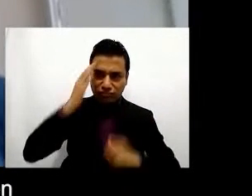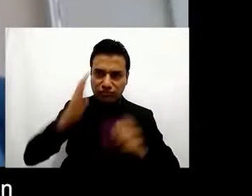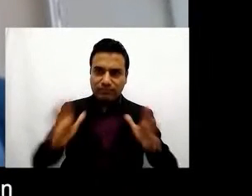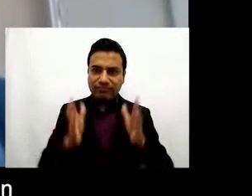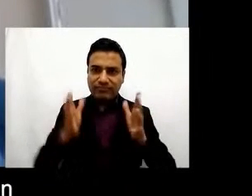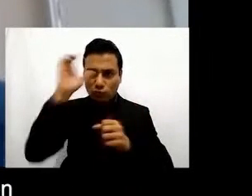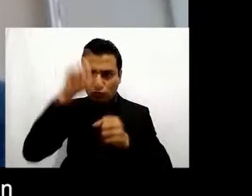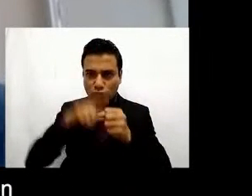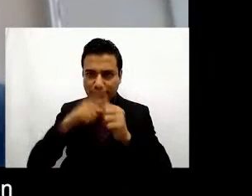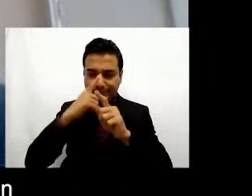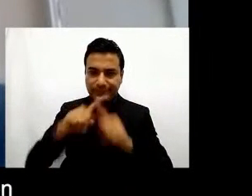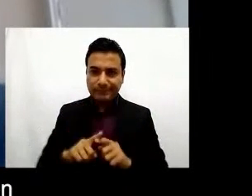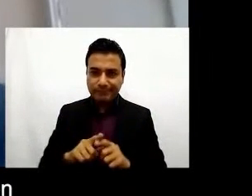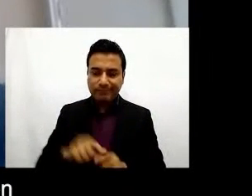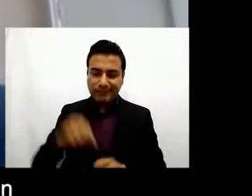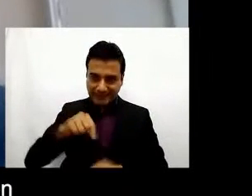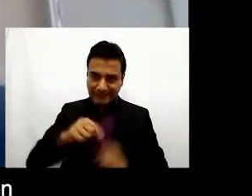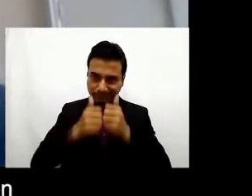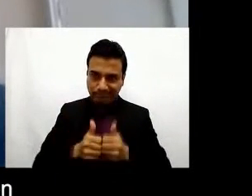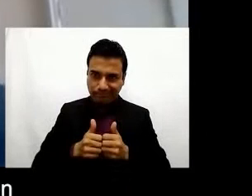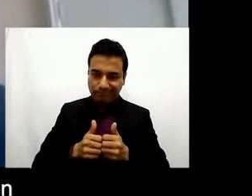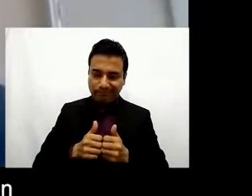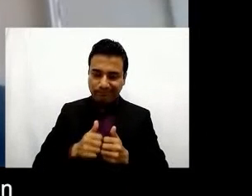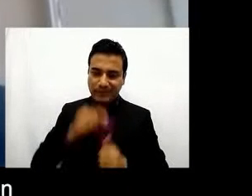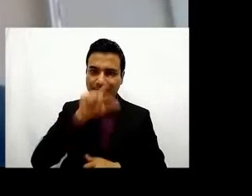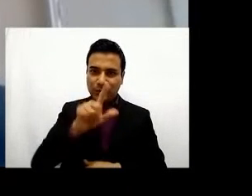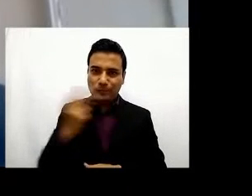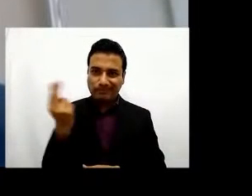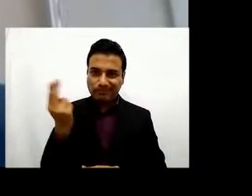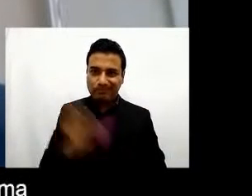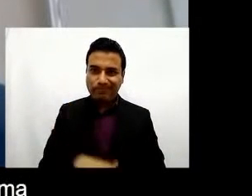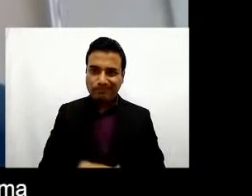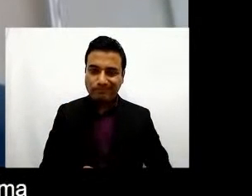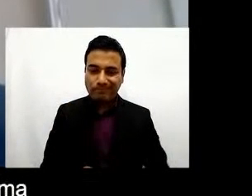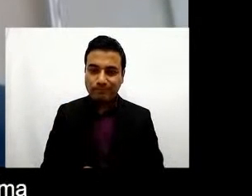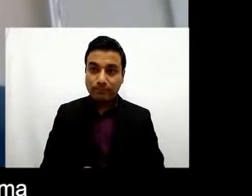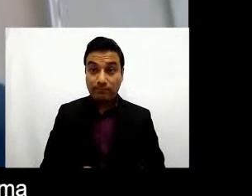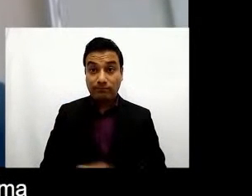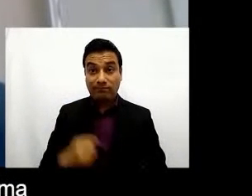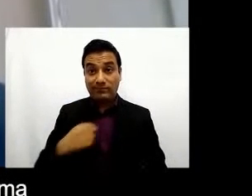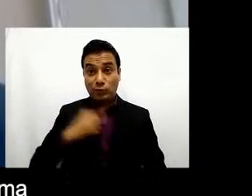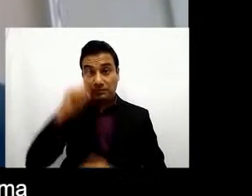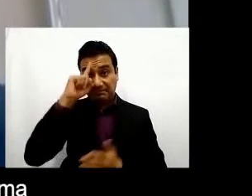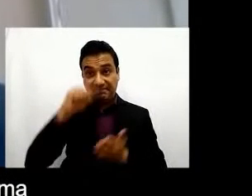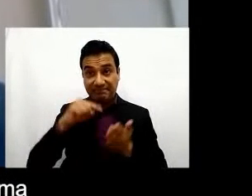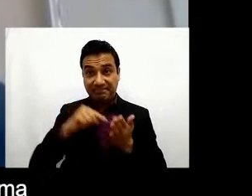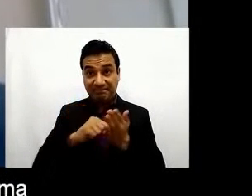este sentido amplio en el que hemos hablado. Pues creo que